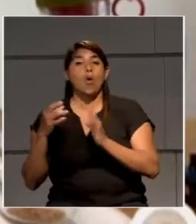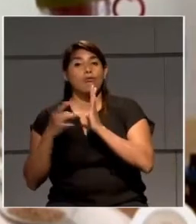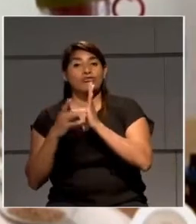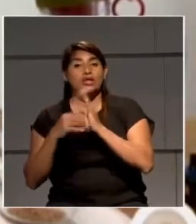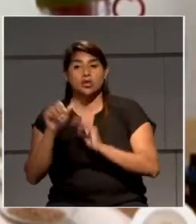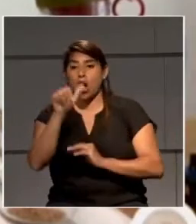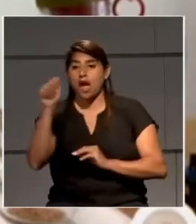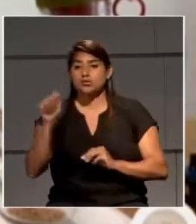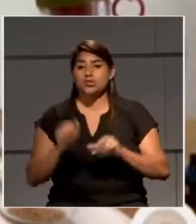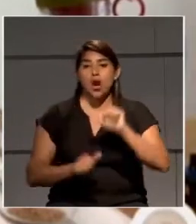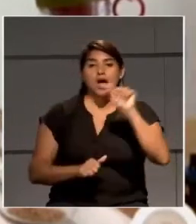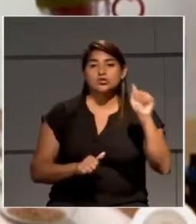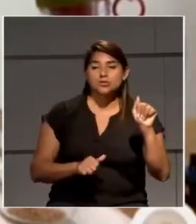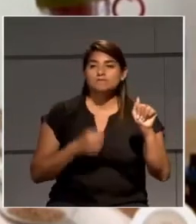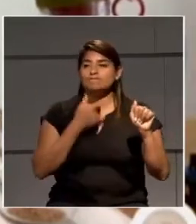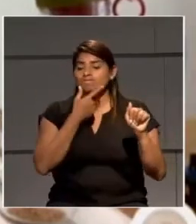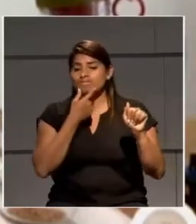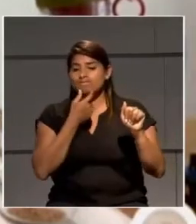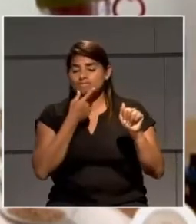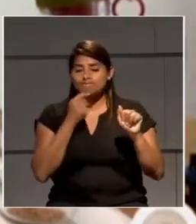tapa azul? Ah, la de tapa